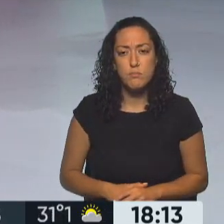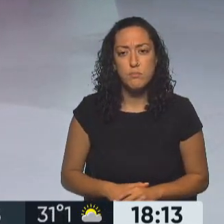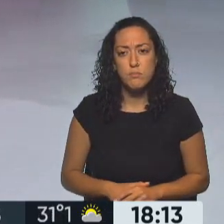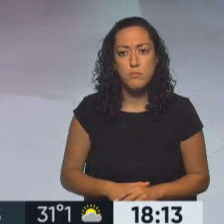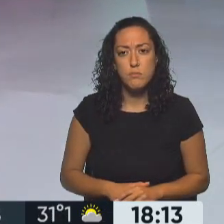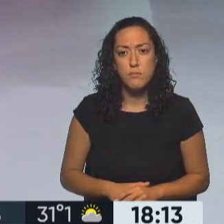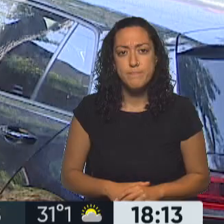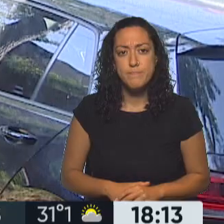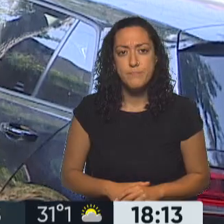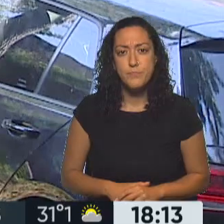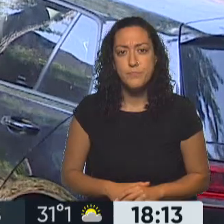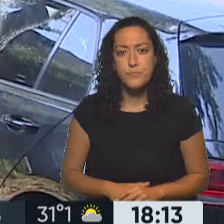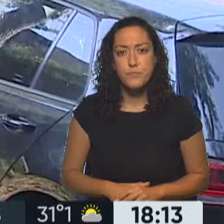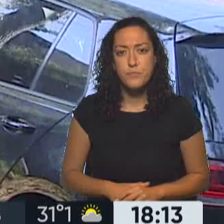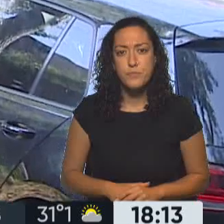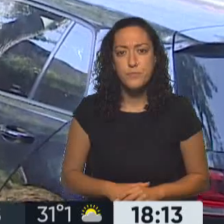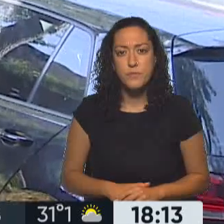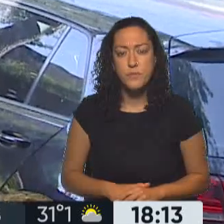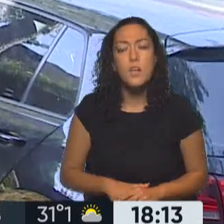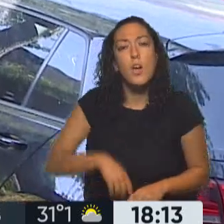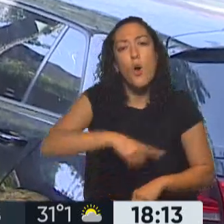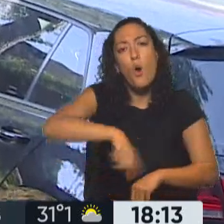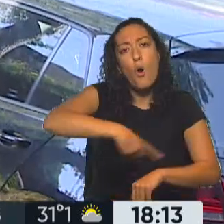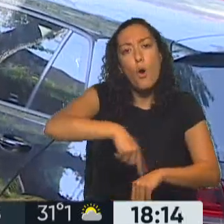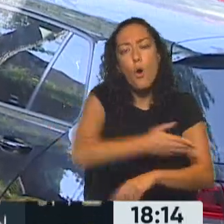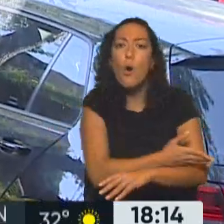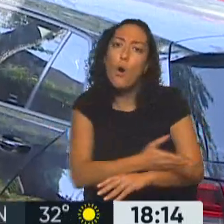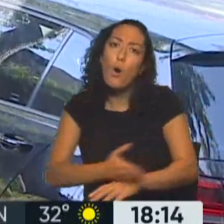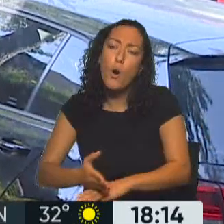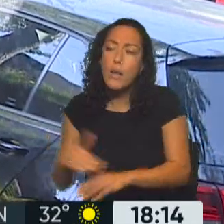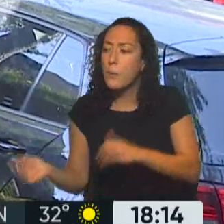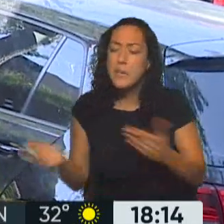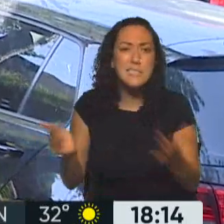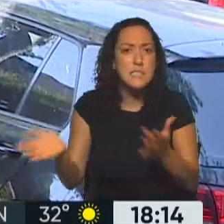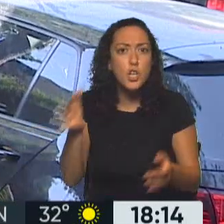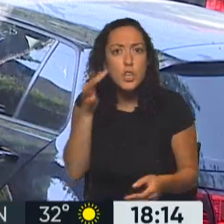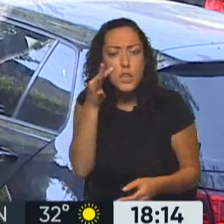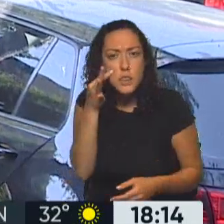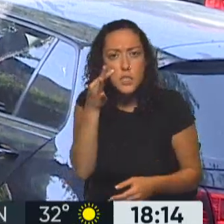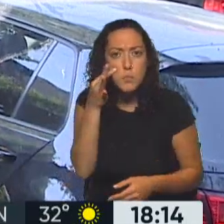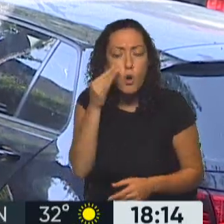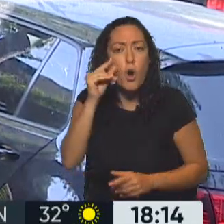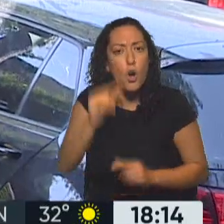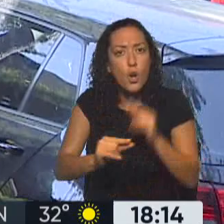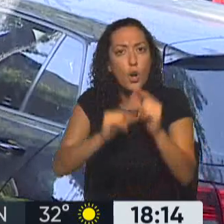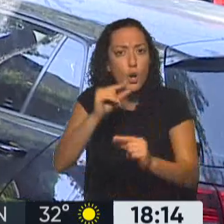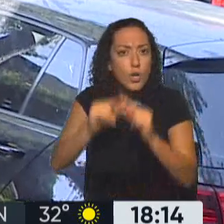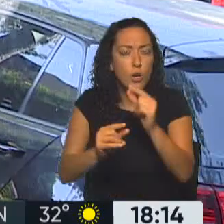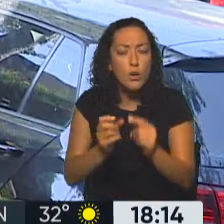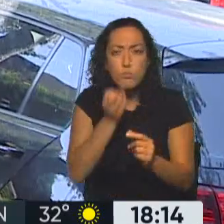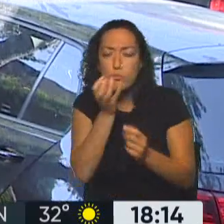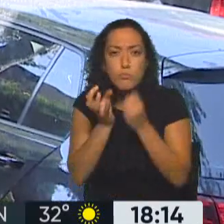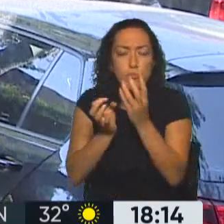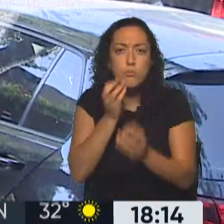Y esta es la nota. Y a medida que pasan las horas, los testimonios de los vecinos se siguen sumando uno tras otro, porque no salen de